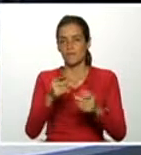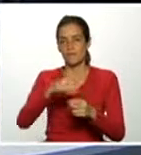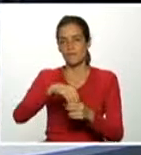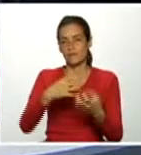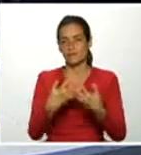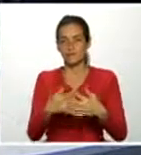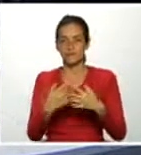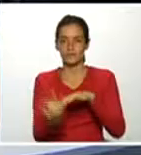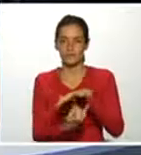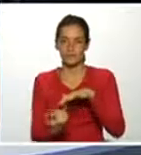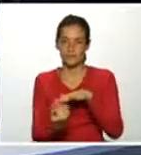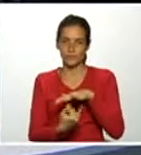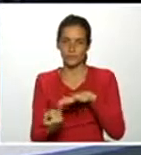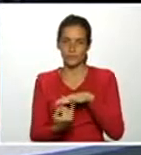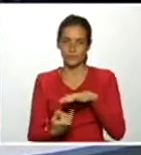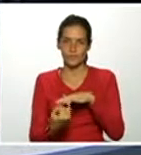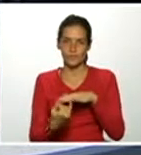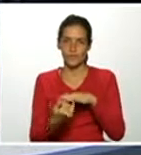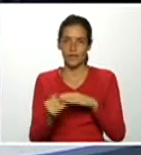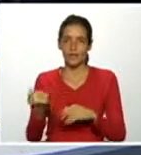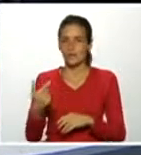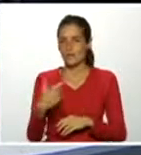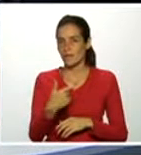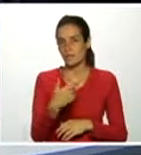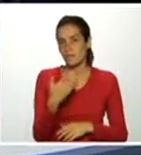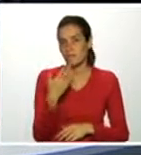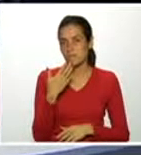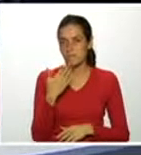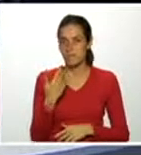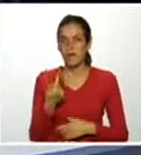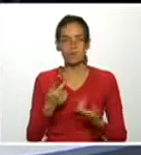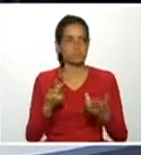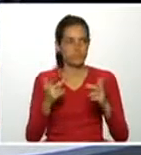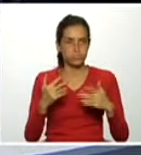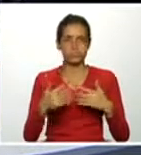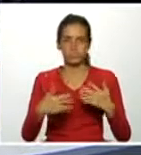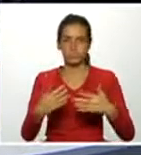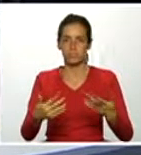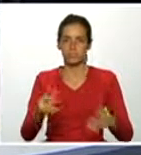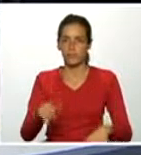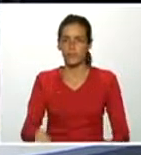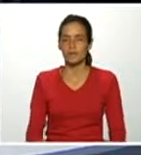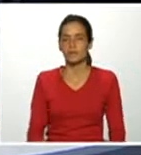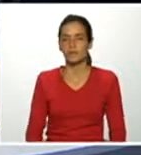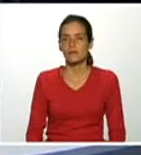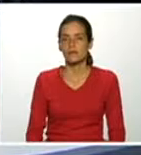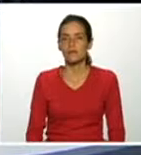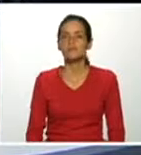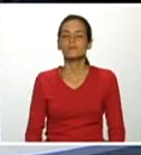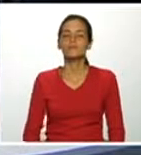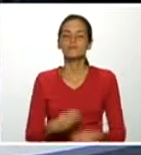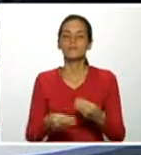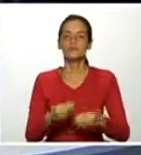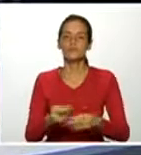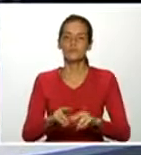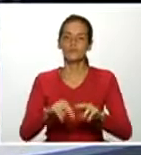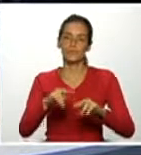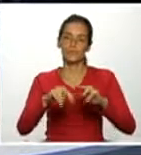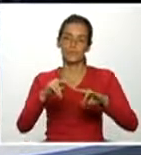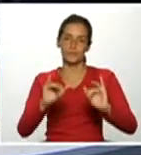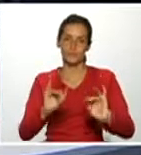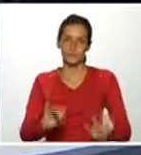institución de transporte, sus módulos de transporte, y así a medida que se vaya requiriendo los módulos, los vamos